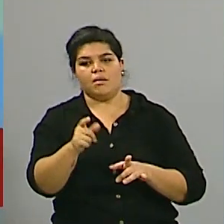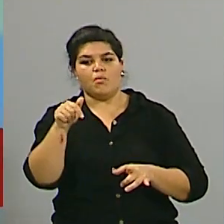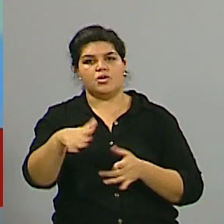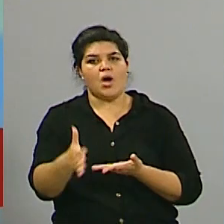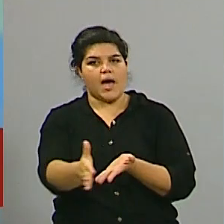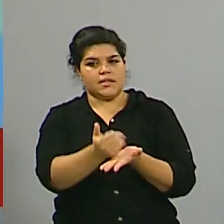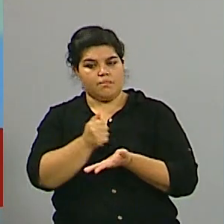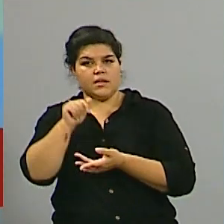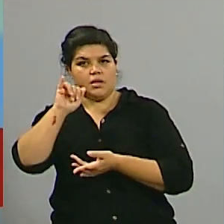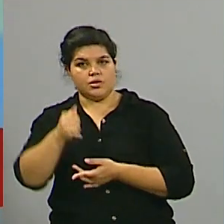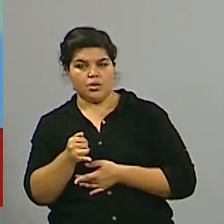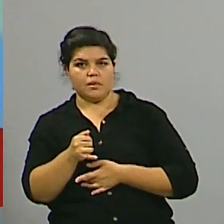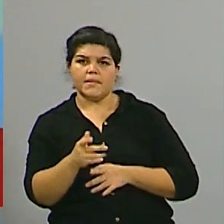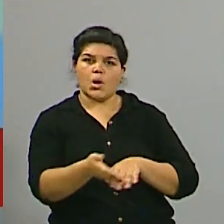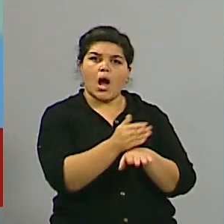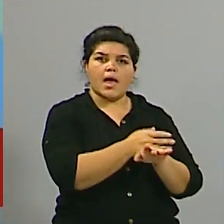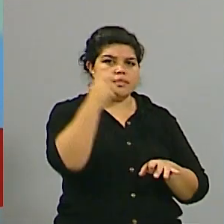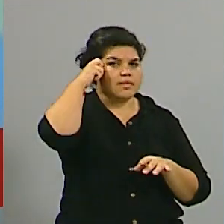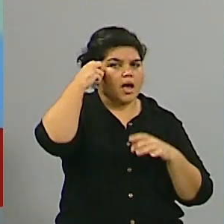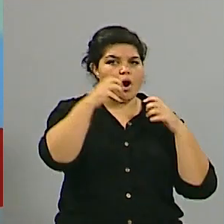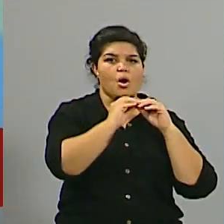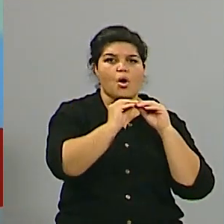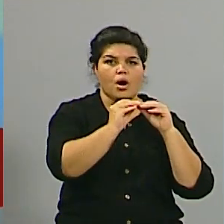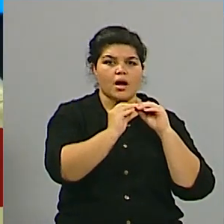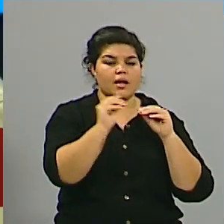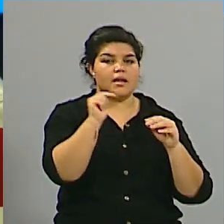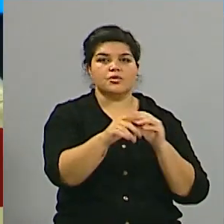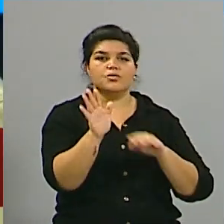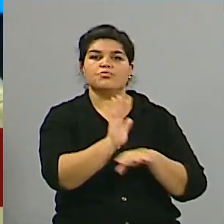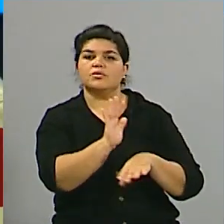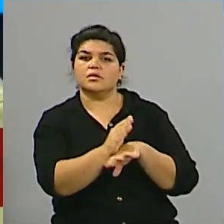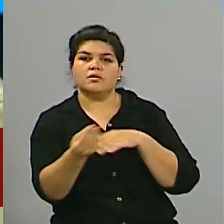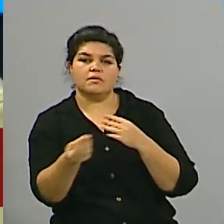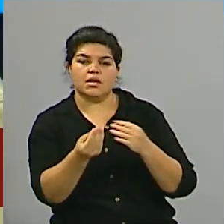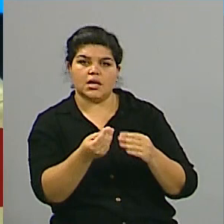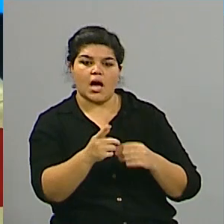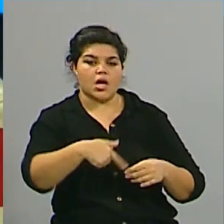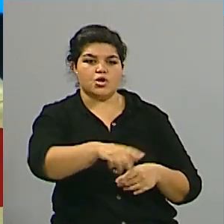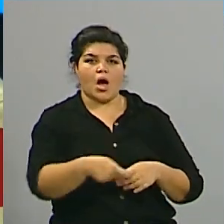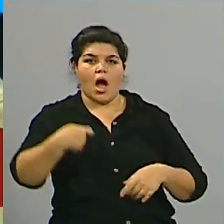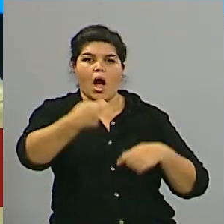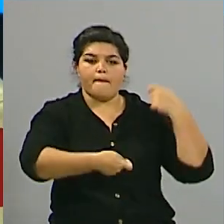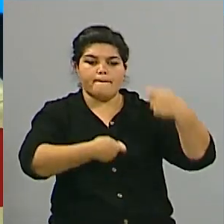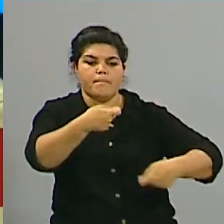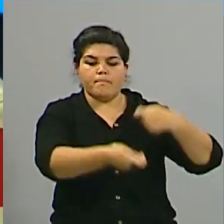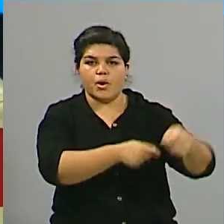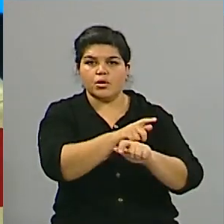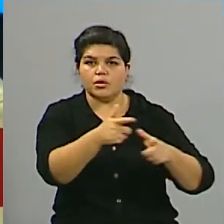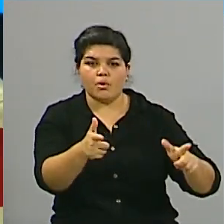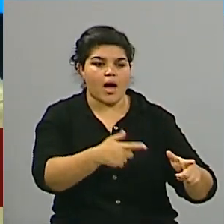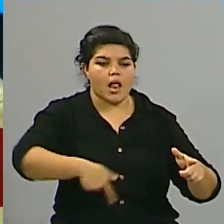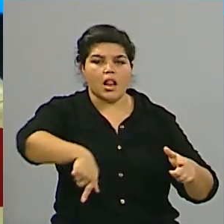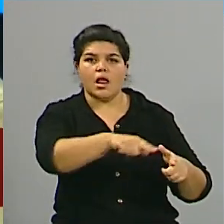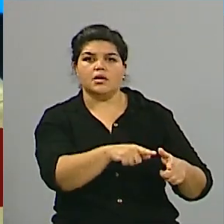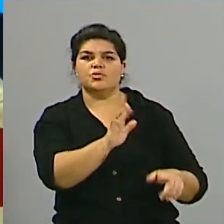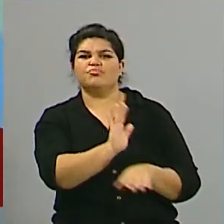la percepción cuando se discutía en el Congreso de la Nación es que la mayoría decían no, si no hay aportes o están haciendo quebrar el sistema previsional argentino, un